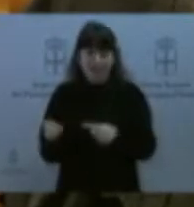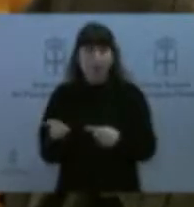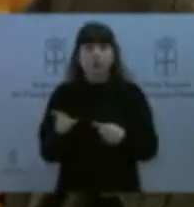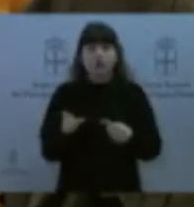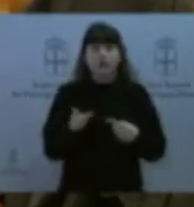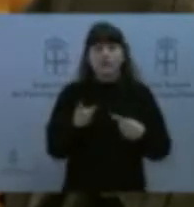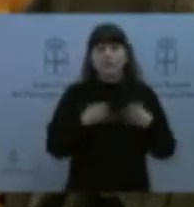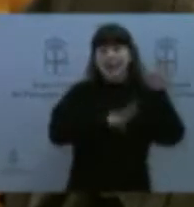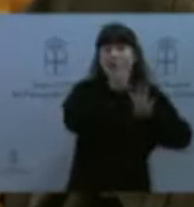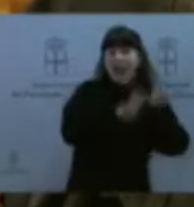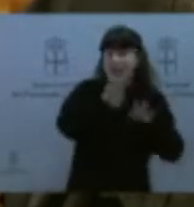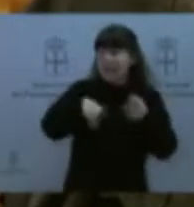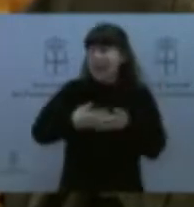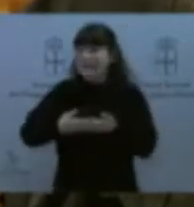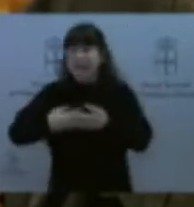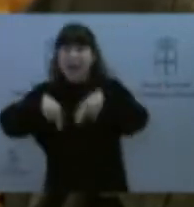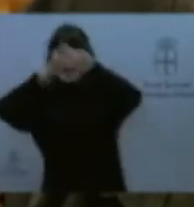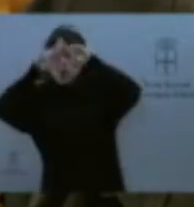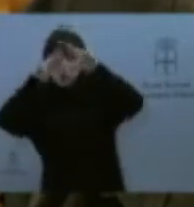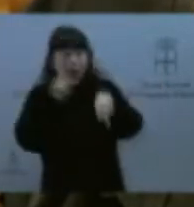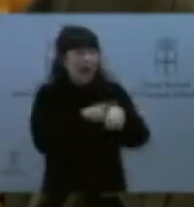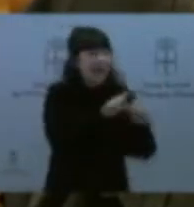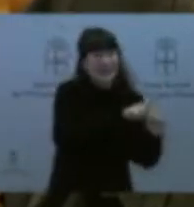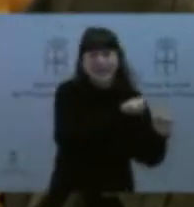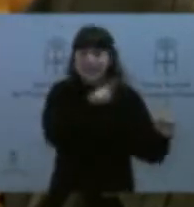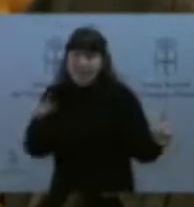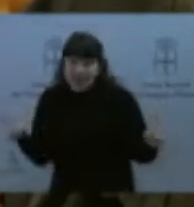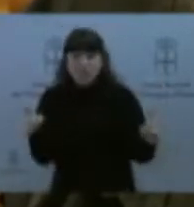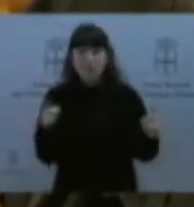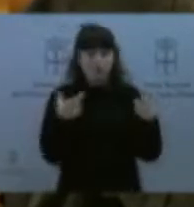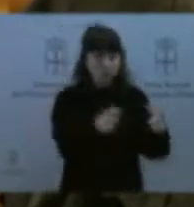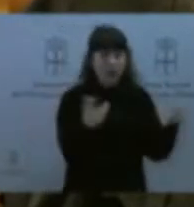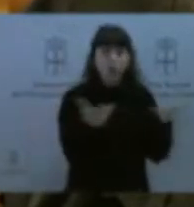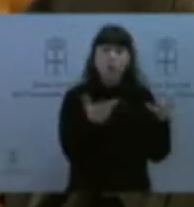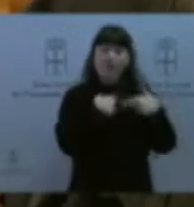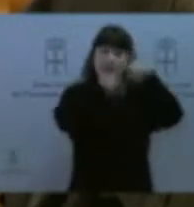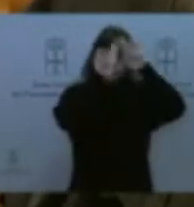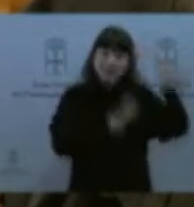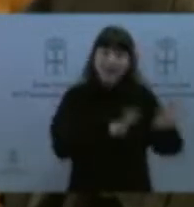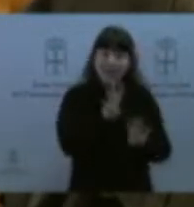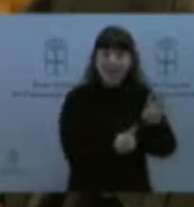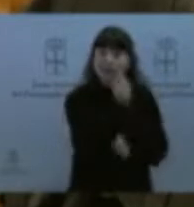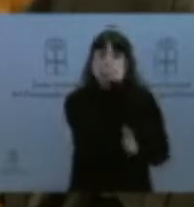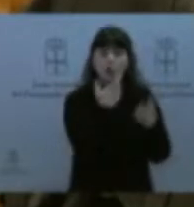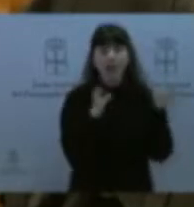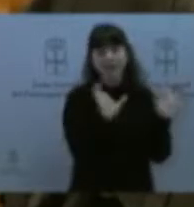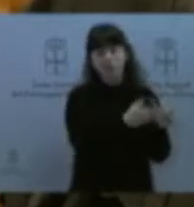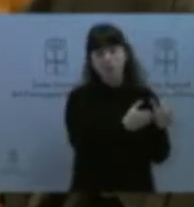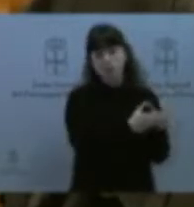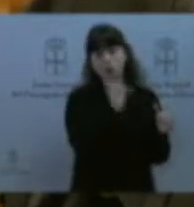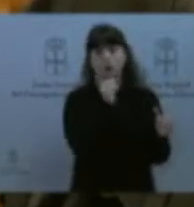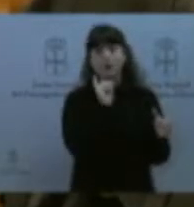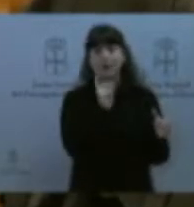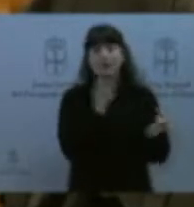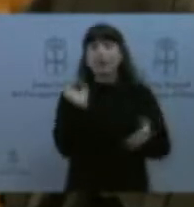un equipo menos trabajando en las urgencias del hospital de Cangas. O cuando hay problemas en Narrea o una planta, que también se tienen